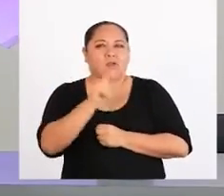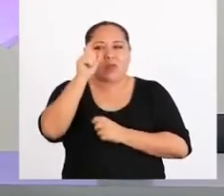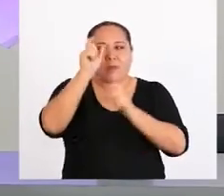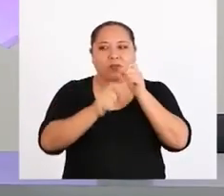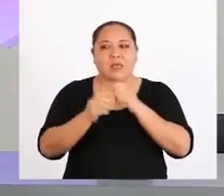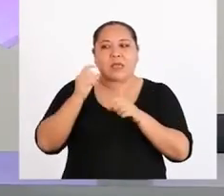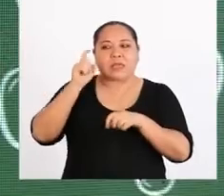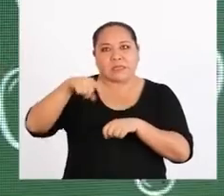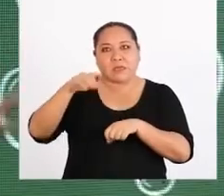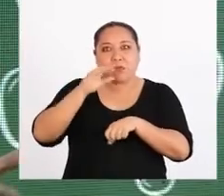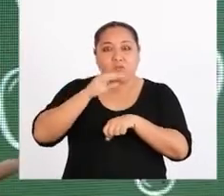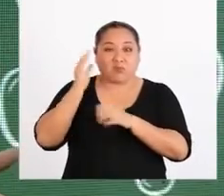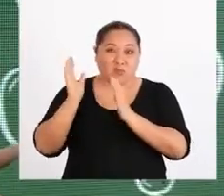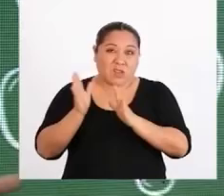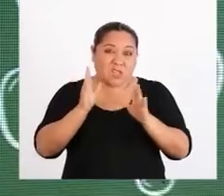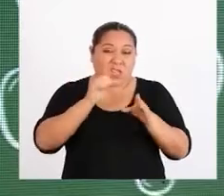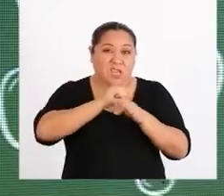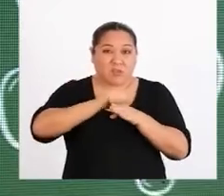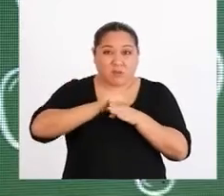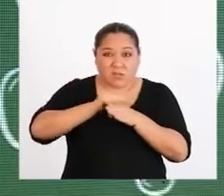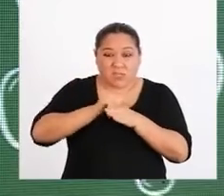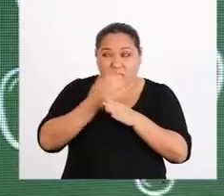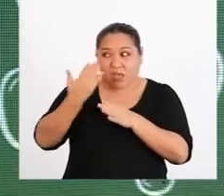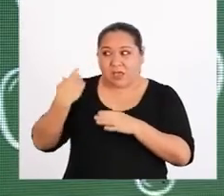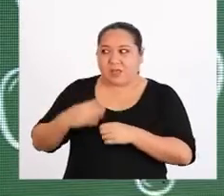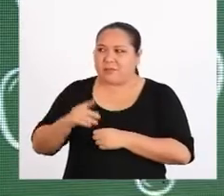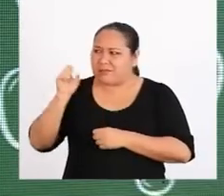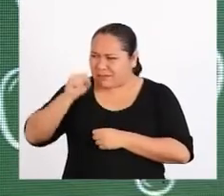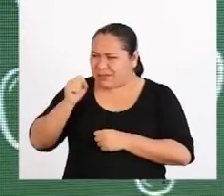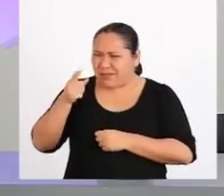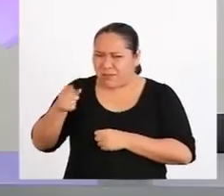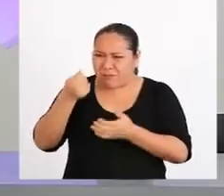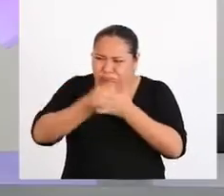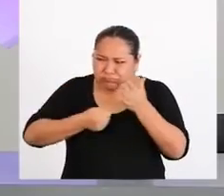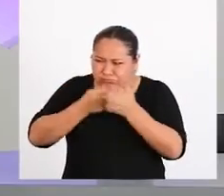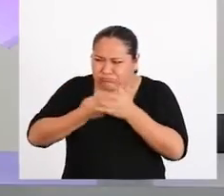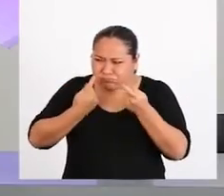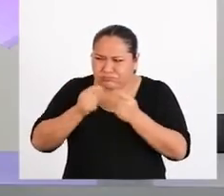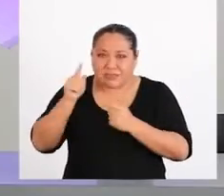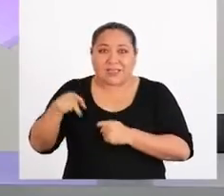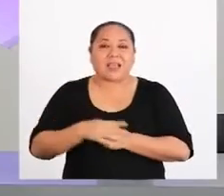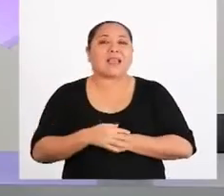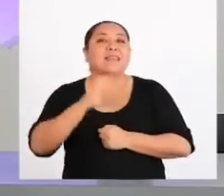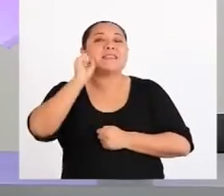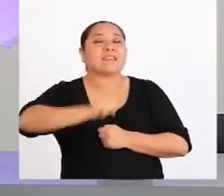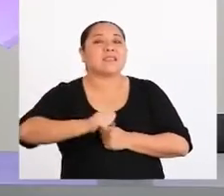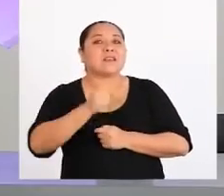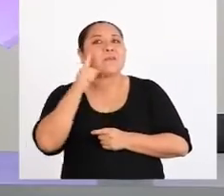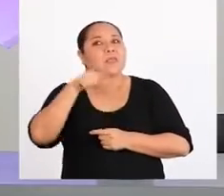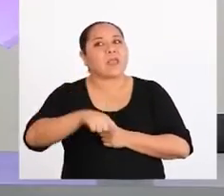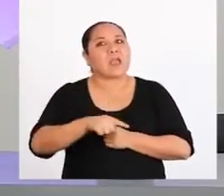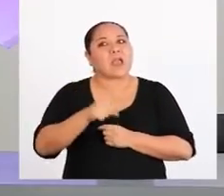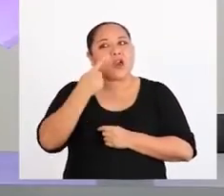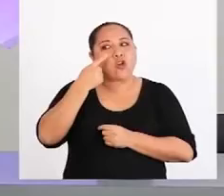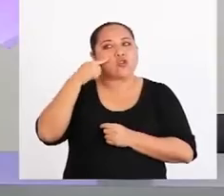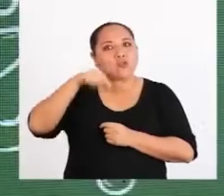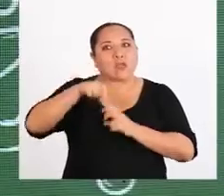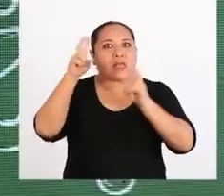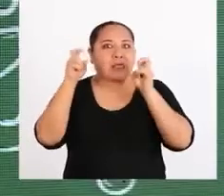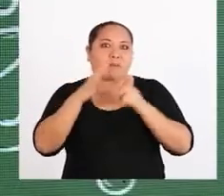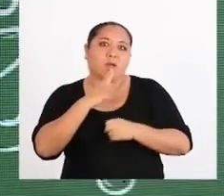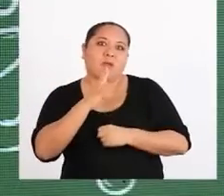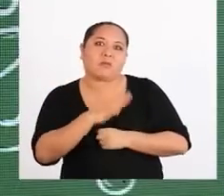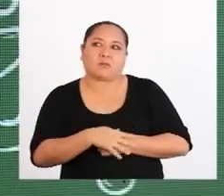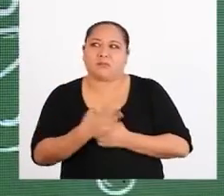hay que prepararse. Sin duda. ¿Viste cuánto esfuerzo le tomó a él? Exacto. Una debe de conocer el tema del cual quiere hablar.